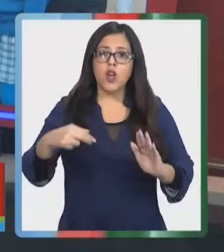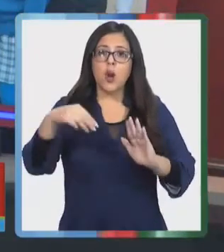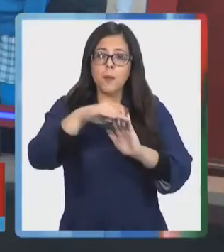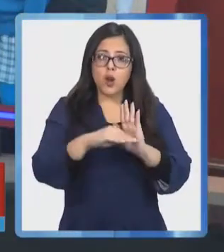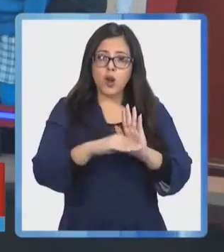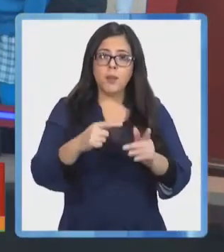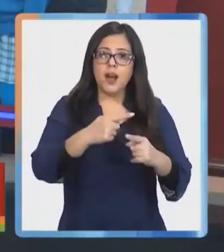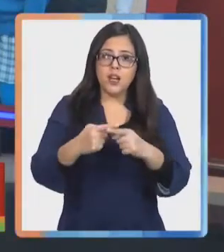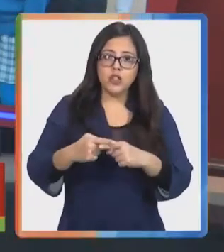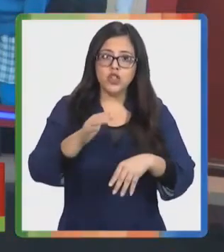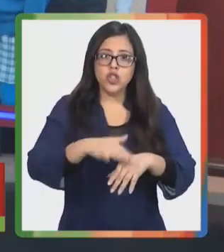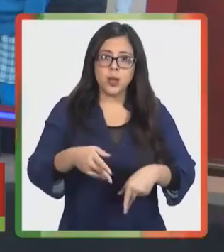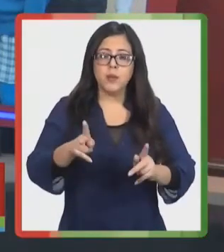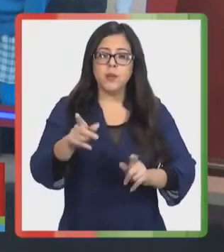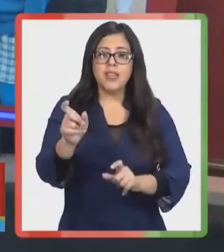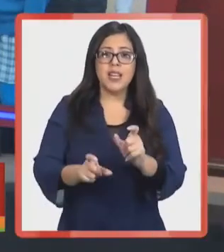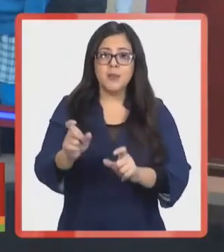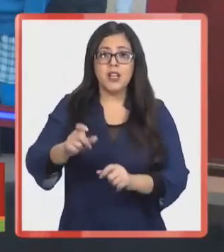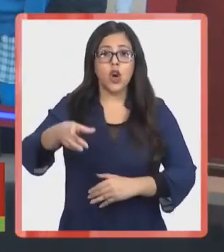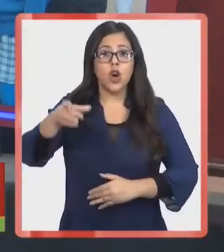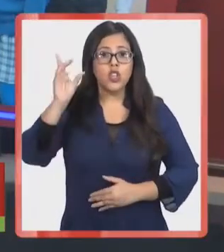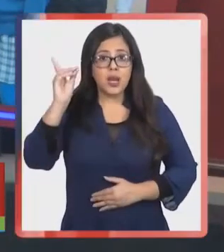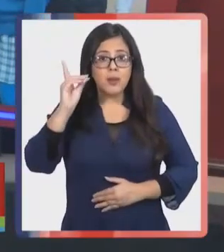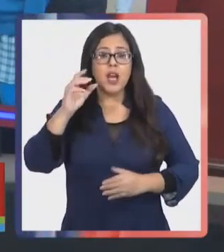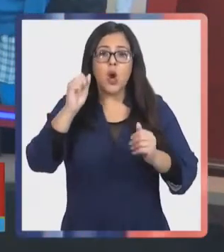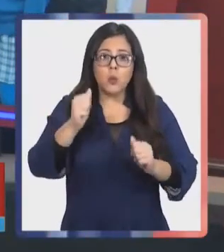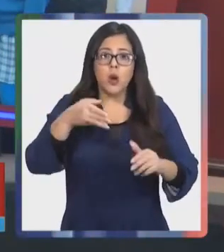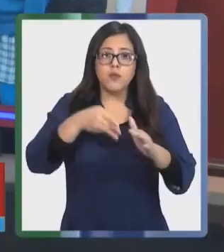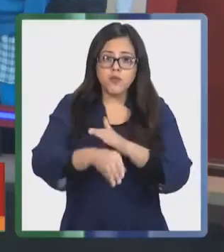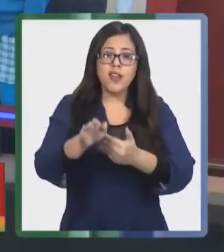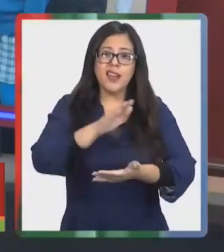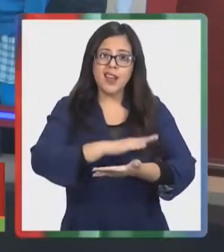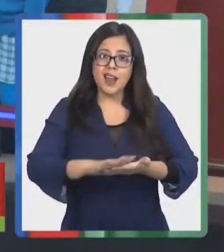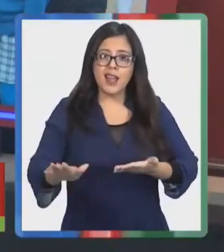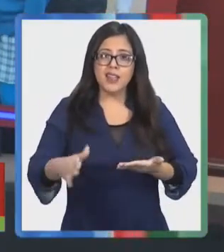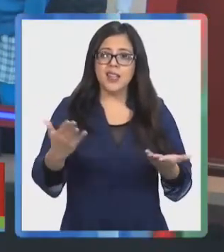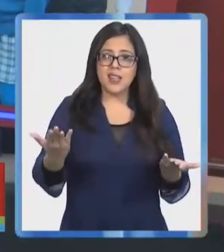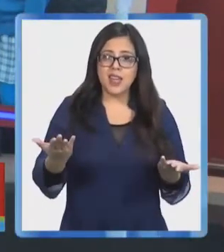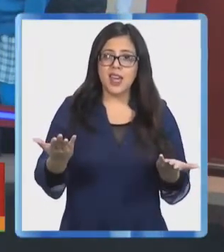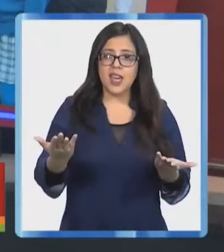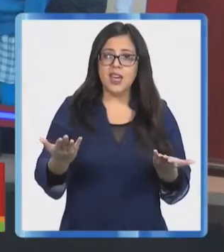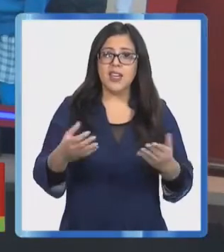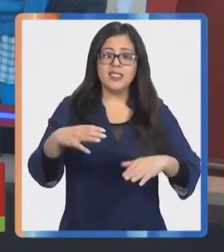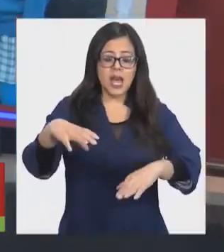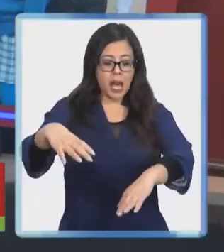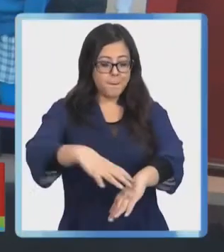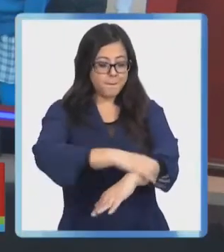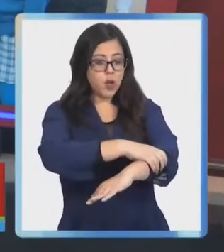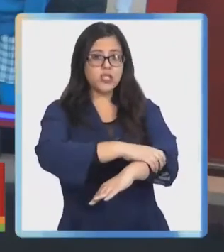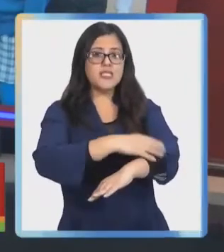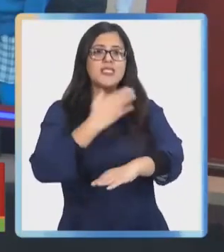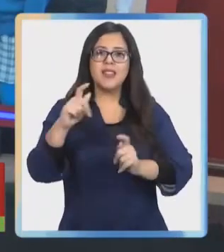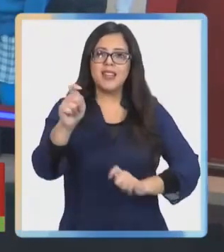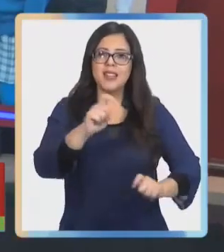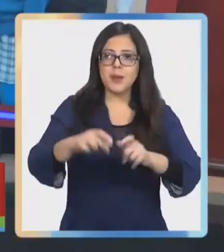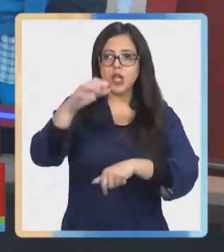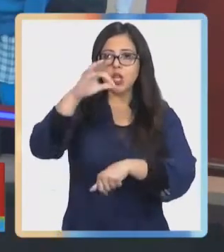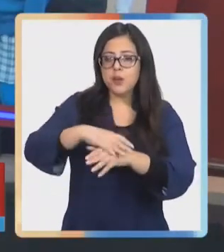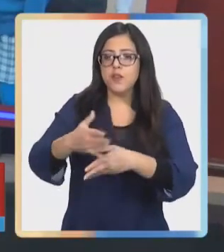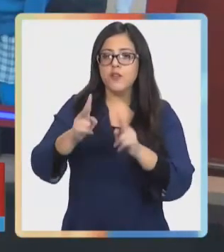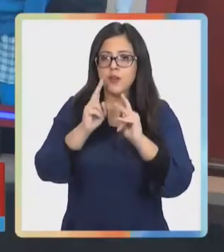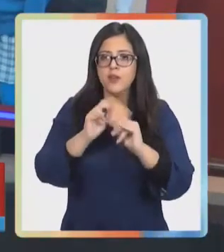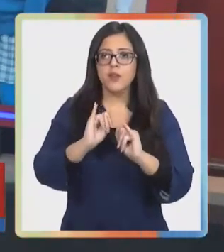gobierno implemente programas sociales que permitan que las personas con discapacidad puedan acceder gratuitamente a prótesis y tratamientos